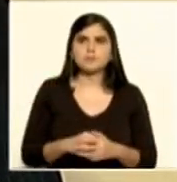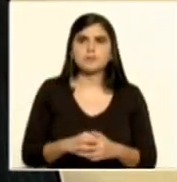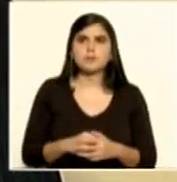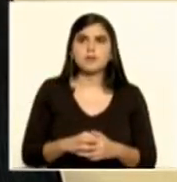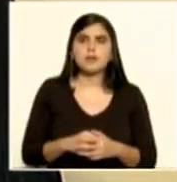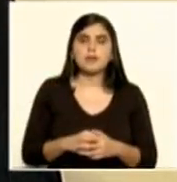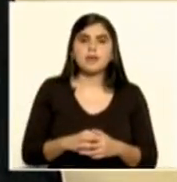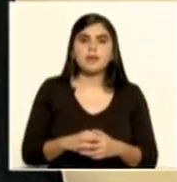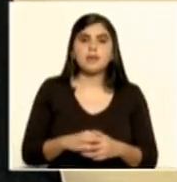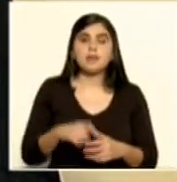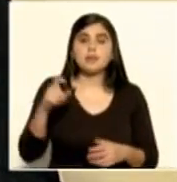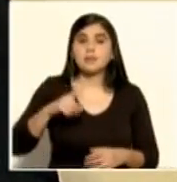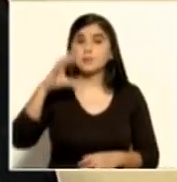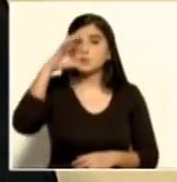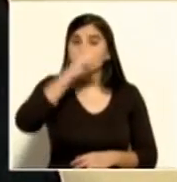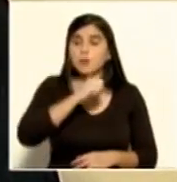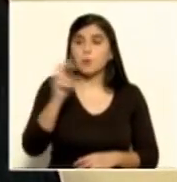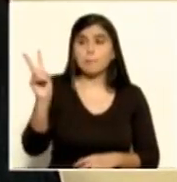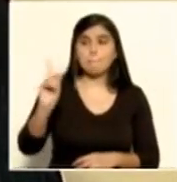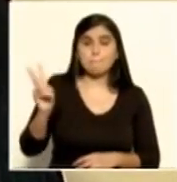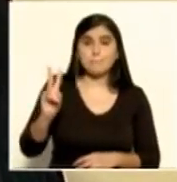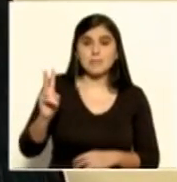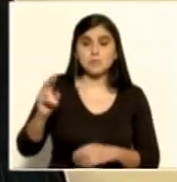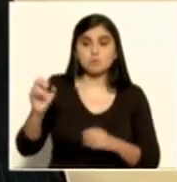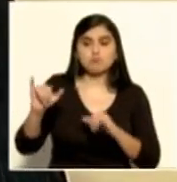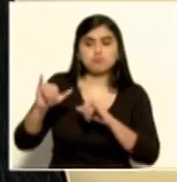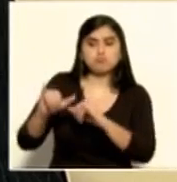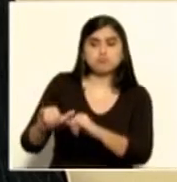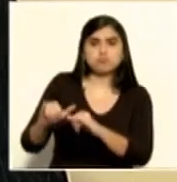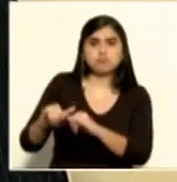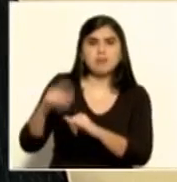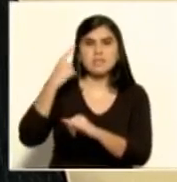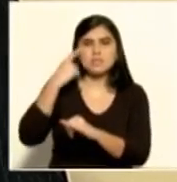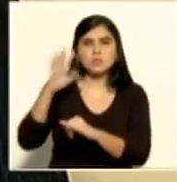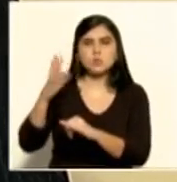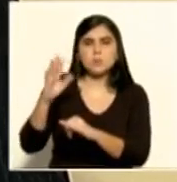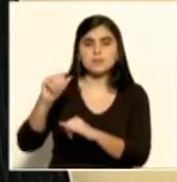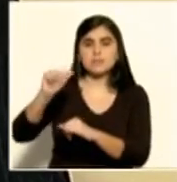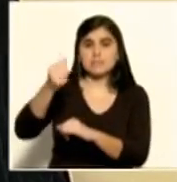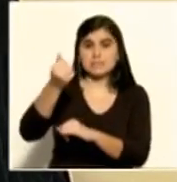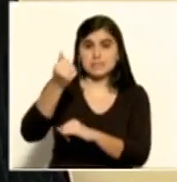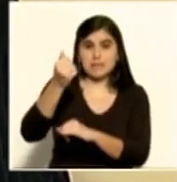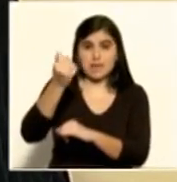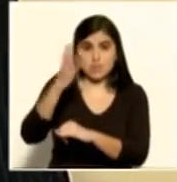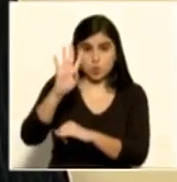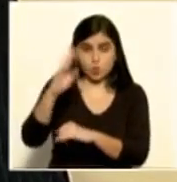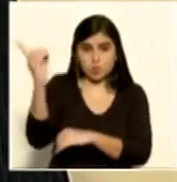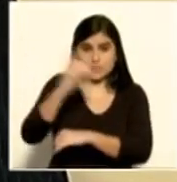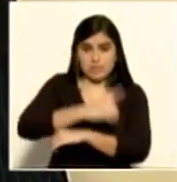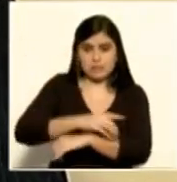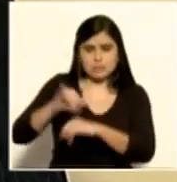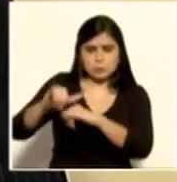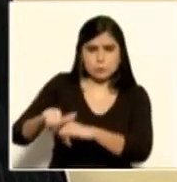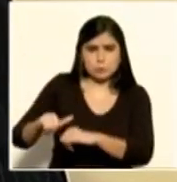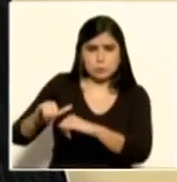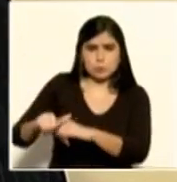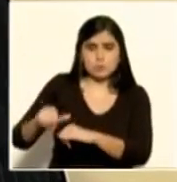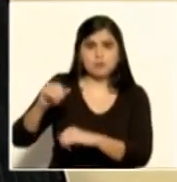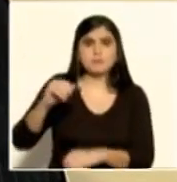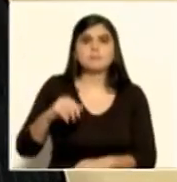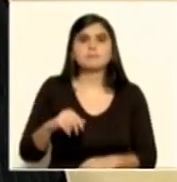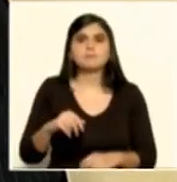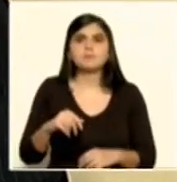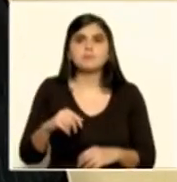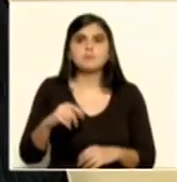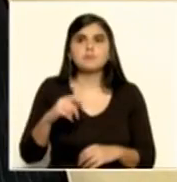que el virus, el máximo periodo de incubación son 14 días y que estamos haciendo una incidencia posiblemente del periodo